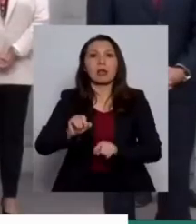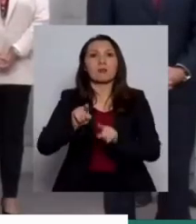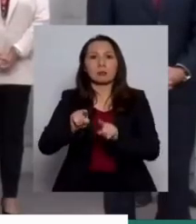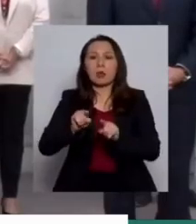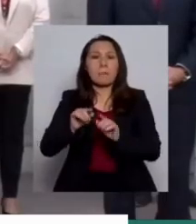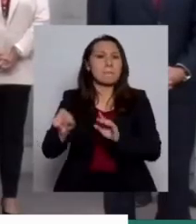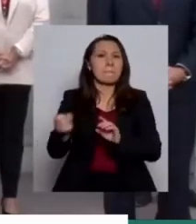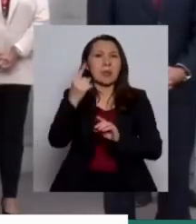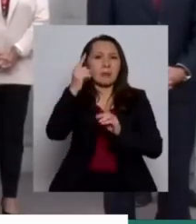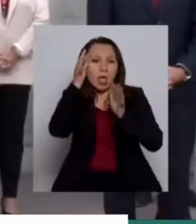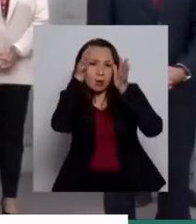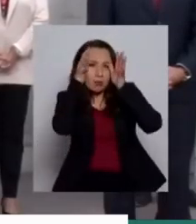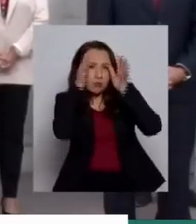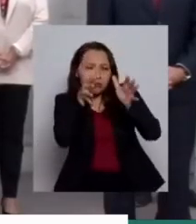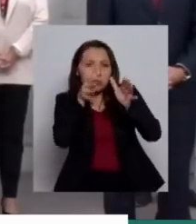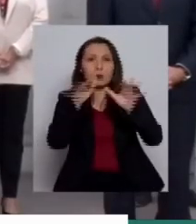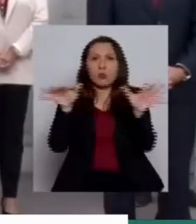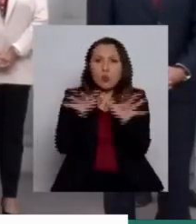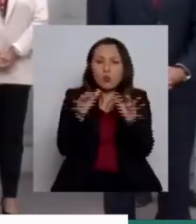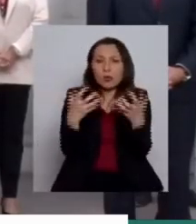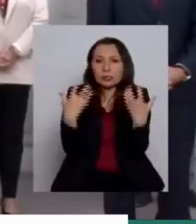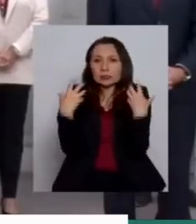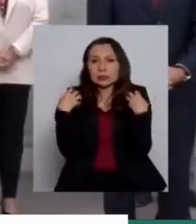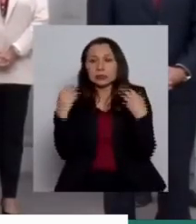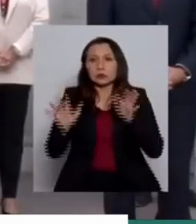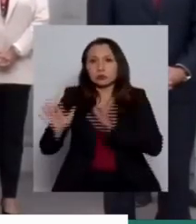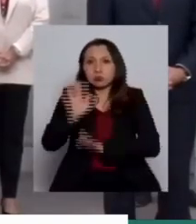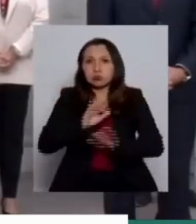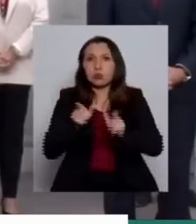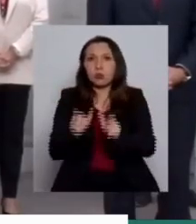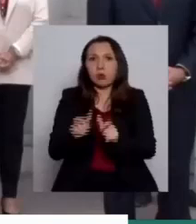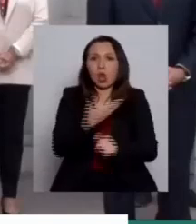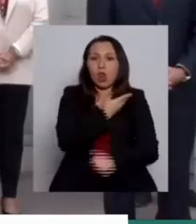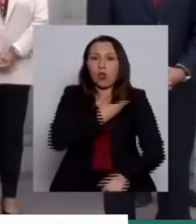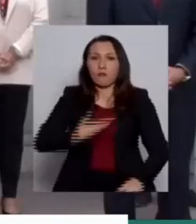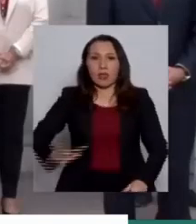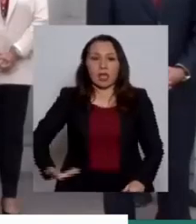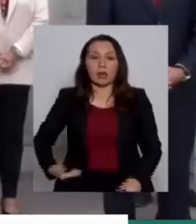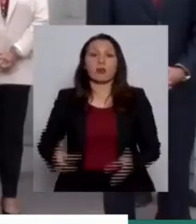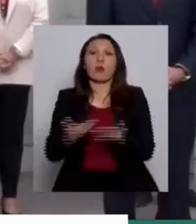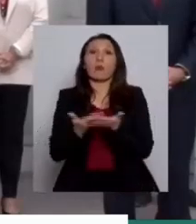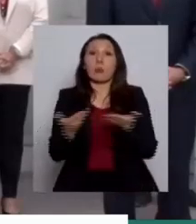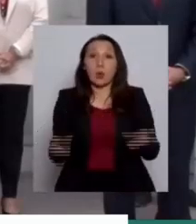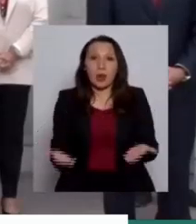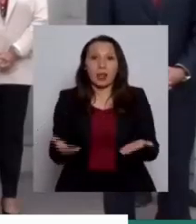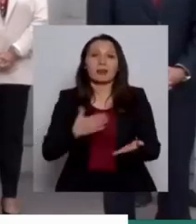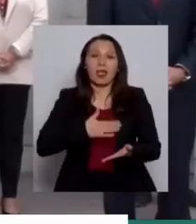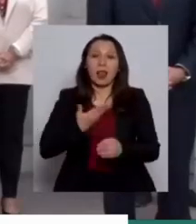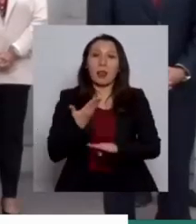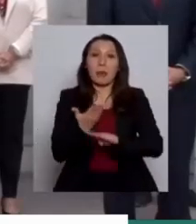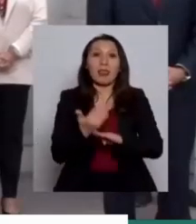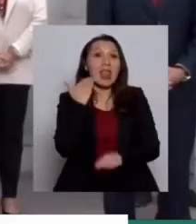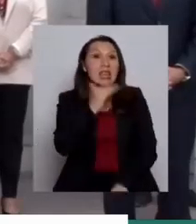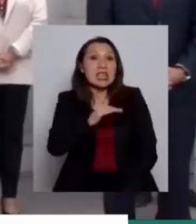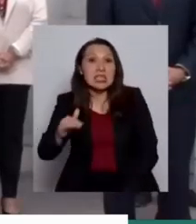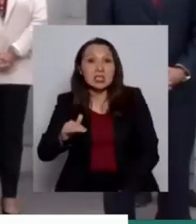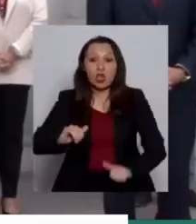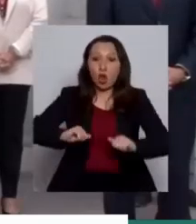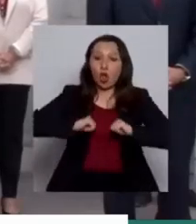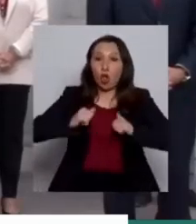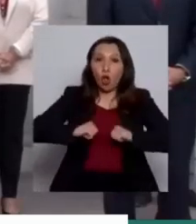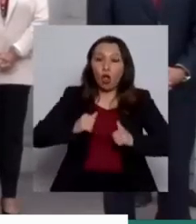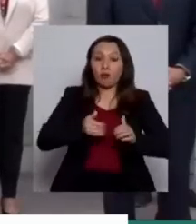clara. El tema es hacia dónde tienen la mirada. Y hemos querido impulsar tres iniciativas en forma simultánea. Primero,